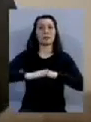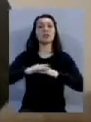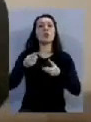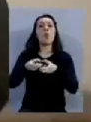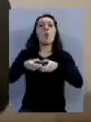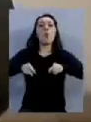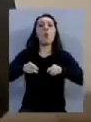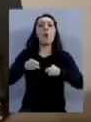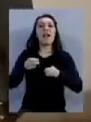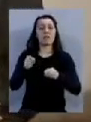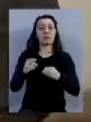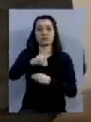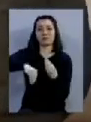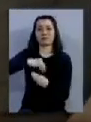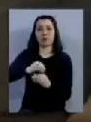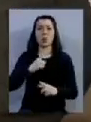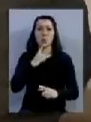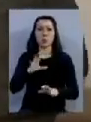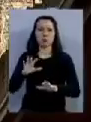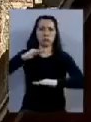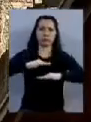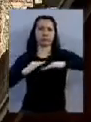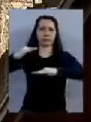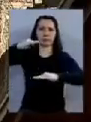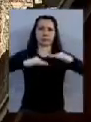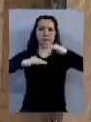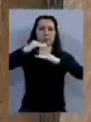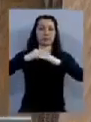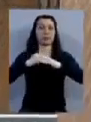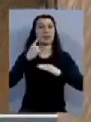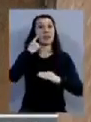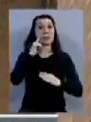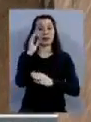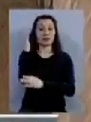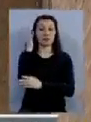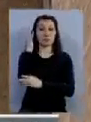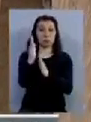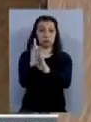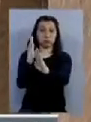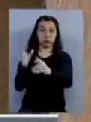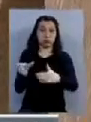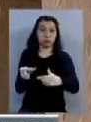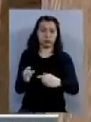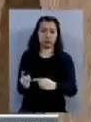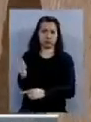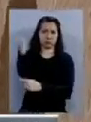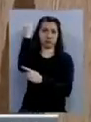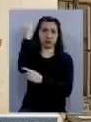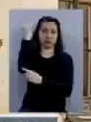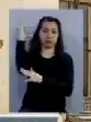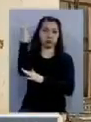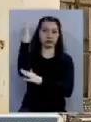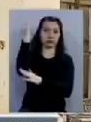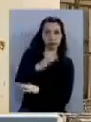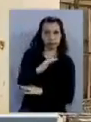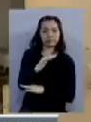con huevo, exactamente era la mezcla que se utilizaba en la época. Pero el compuesto, las paredes anchas, el techo alto sucumbieron.